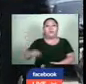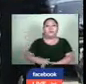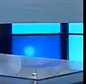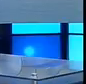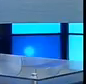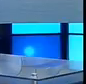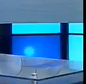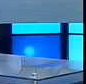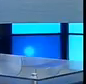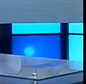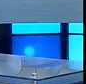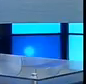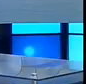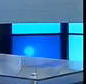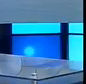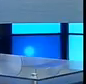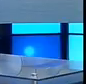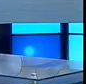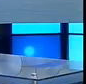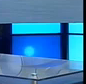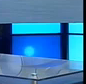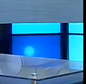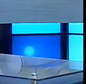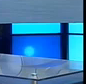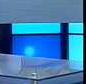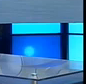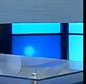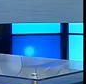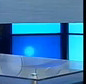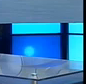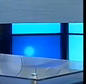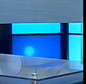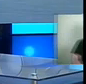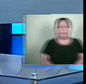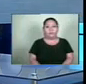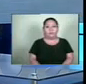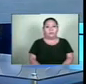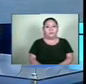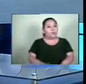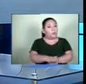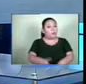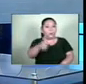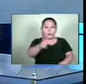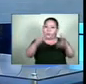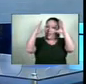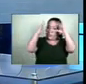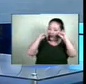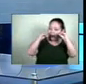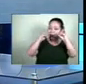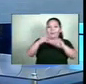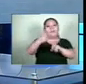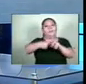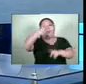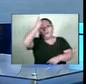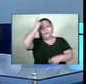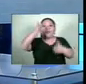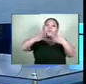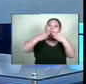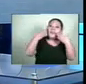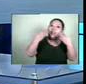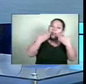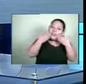Guatemala. Y bueno, nosotros en Noticiero Hechos, en Misión Estelar, esto es todo lo que teníamos preparado. Pase buenas noches y feliz fin de semana, por